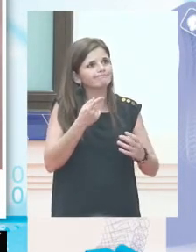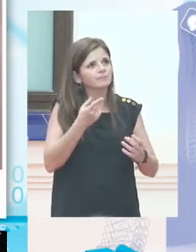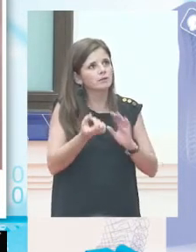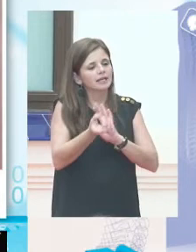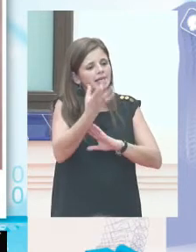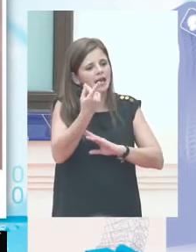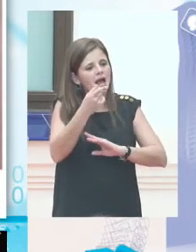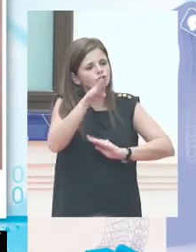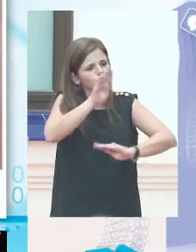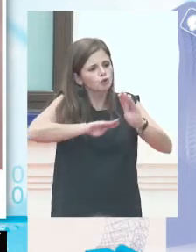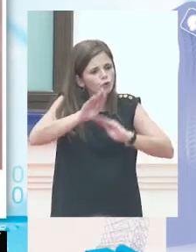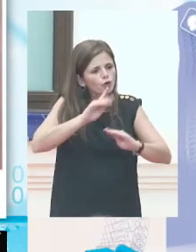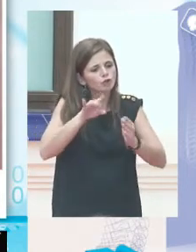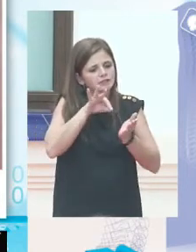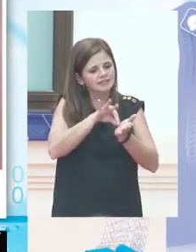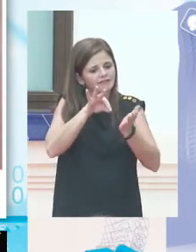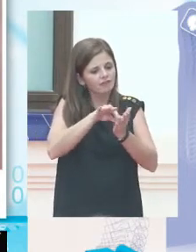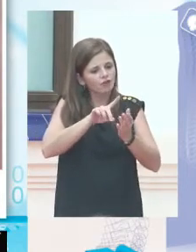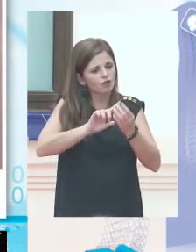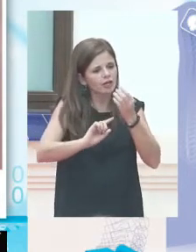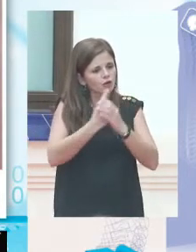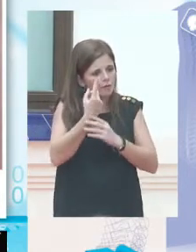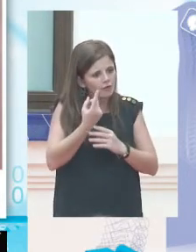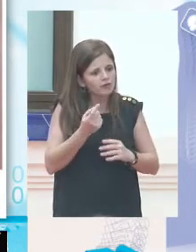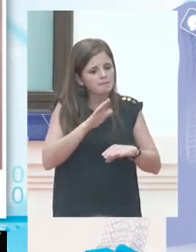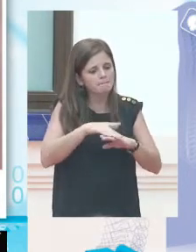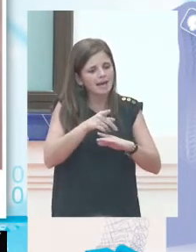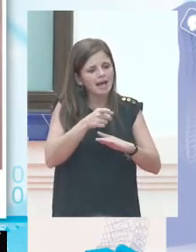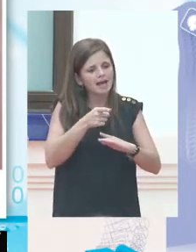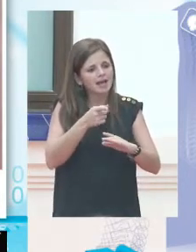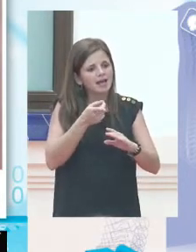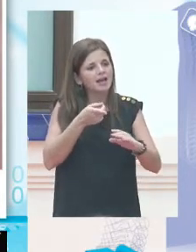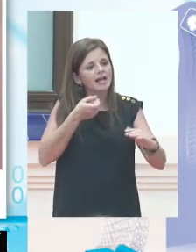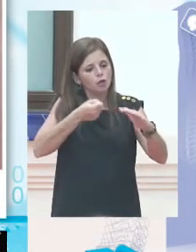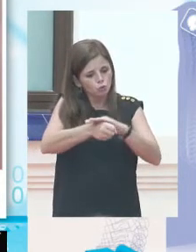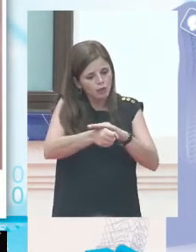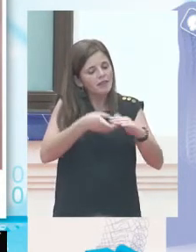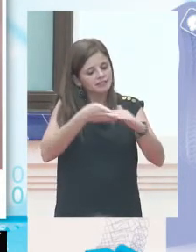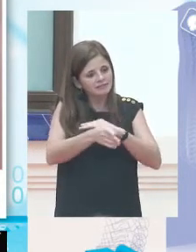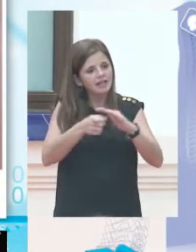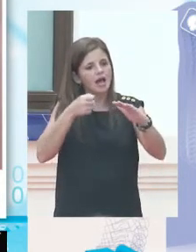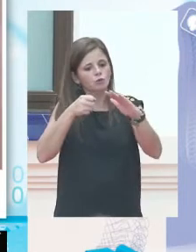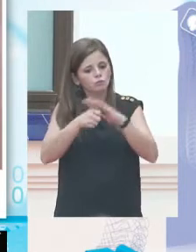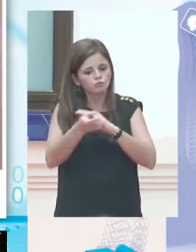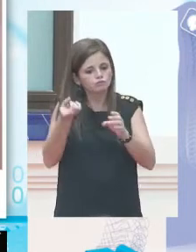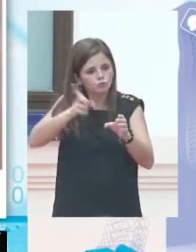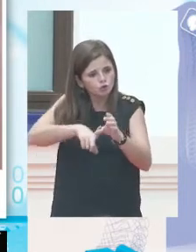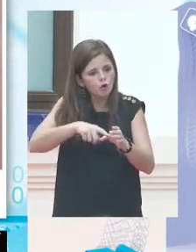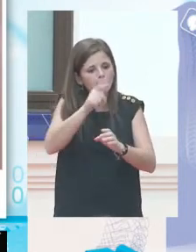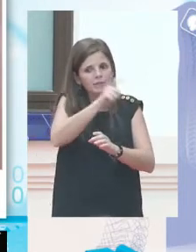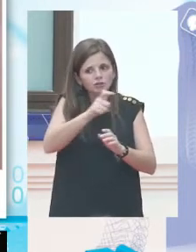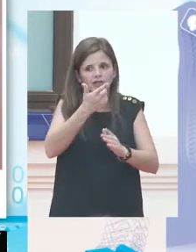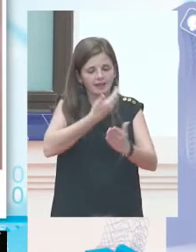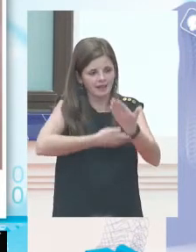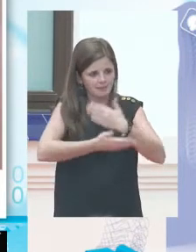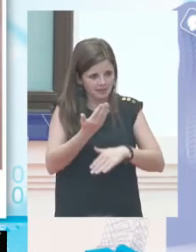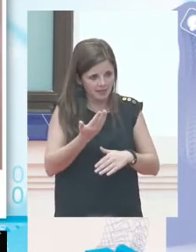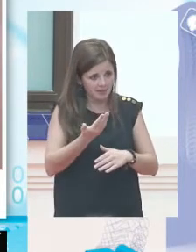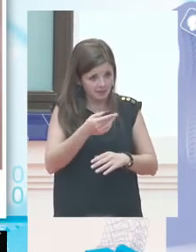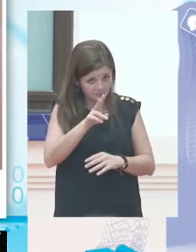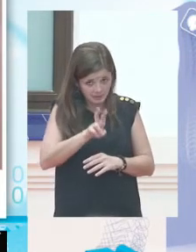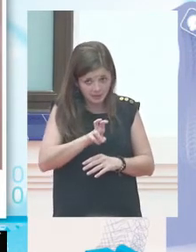servicios innovadores que permitan la accesibilidad y la inclusión de personas con discapacidad,